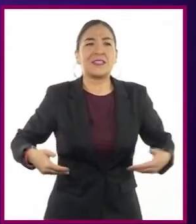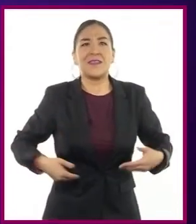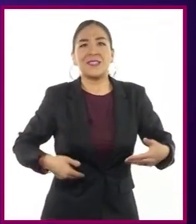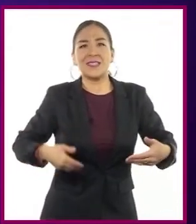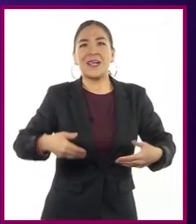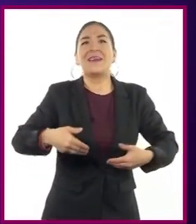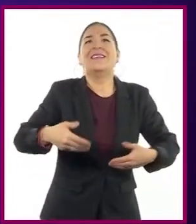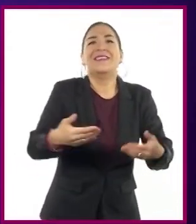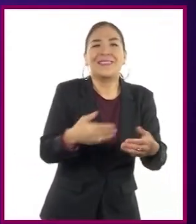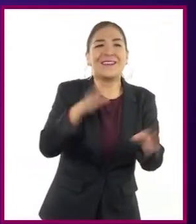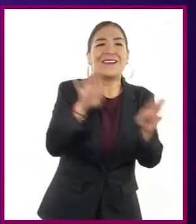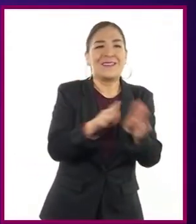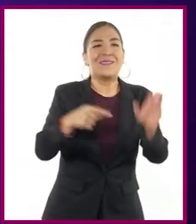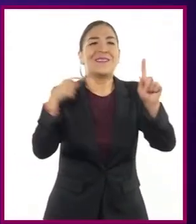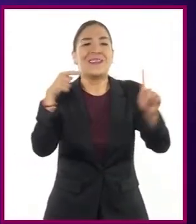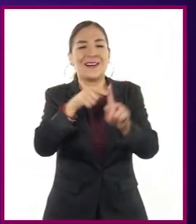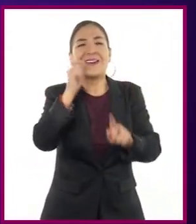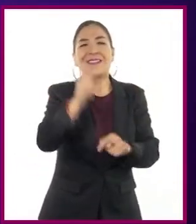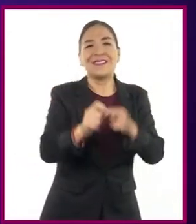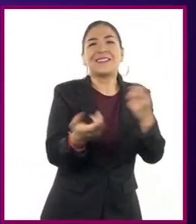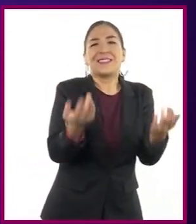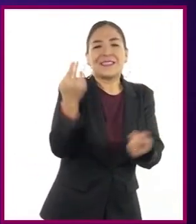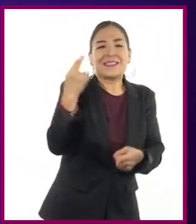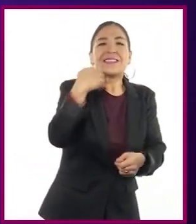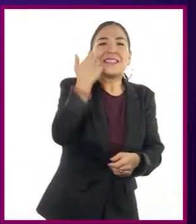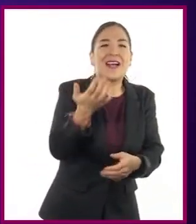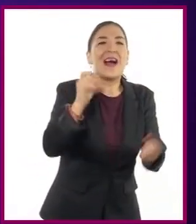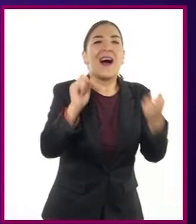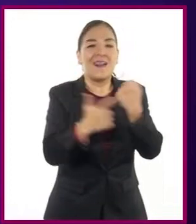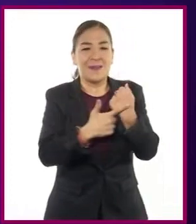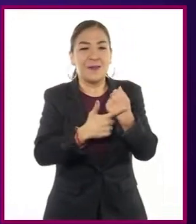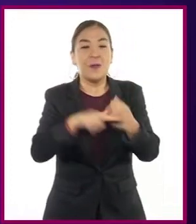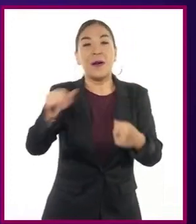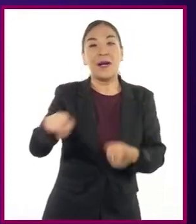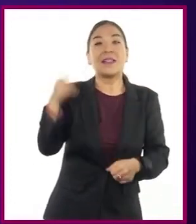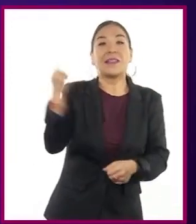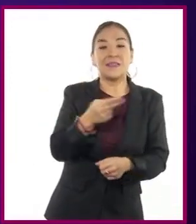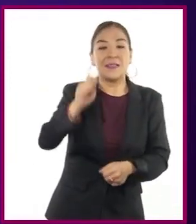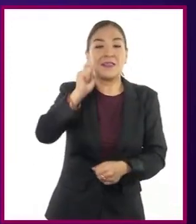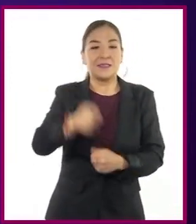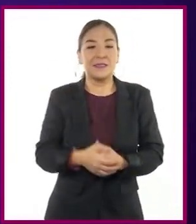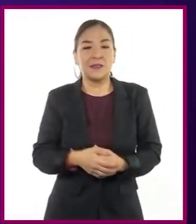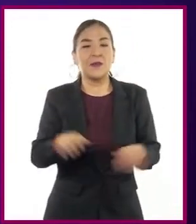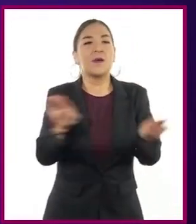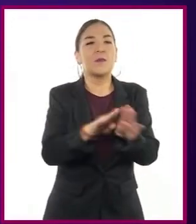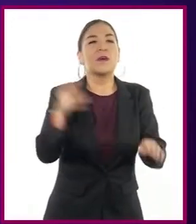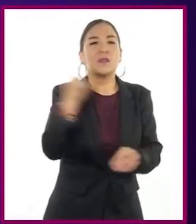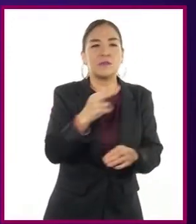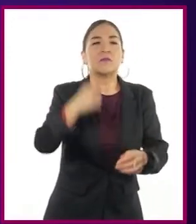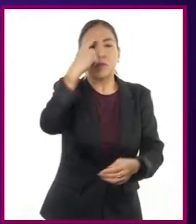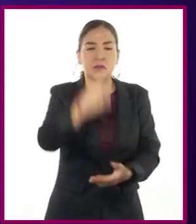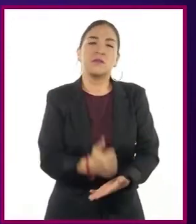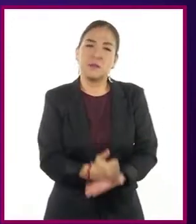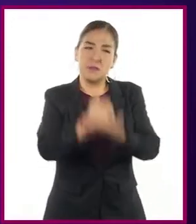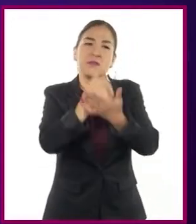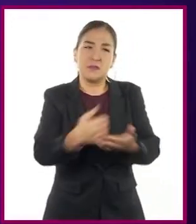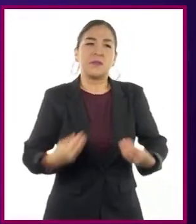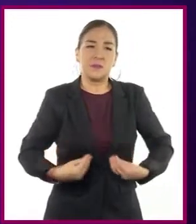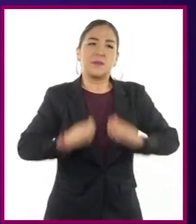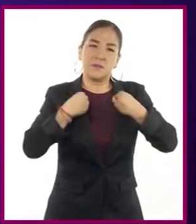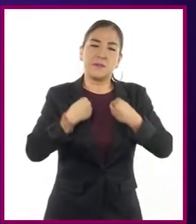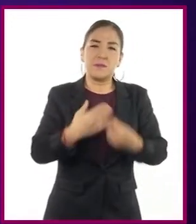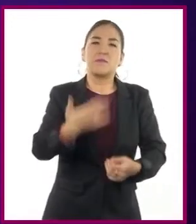importante en nuestra vida. En cambio, todo lo que necesitamos es aquello que resulta indispensable para nuestra vida o nuestro